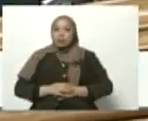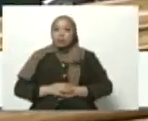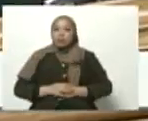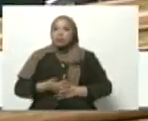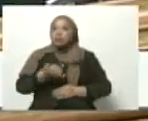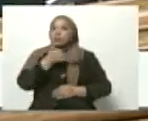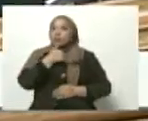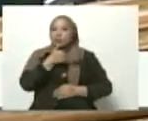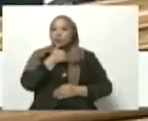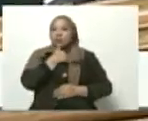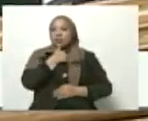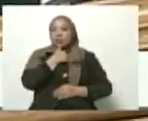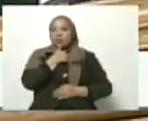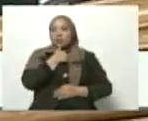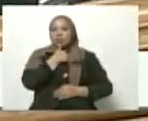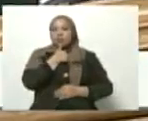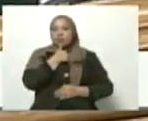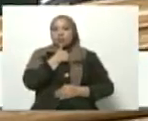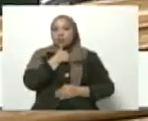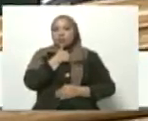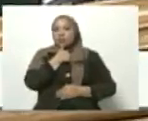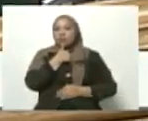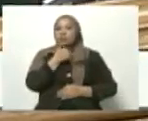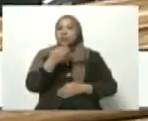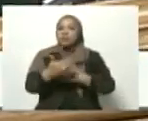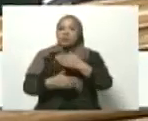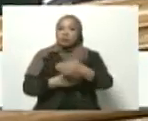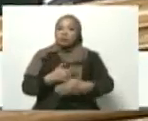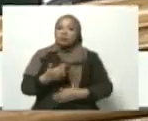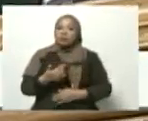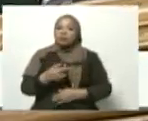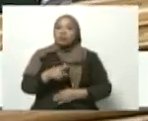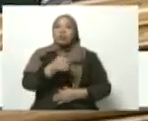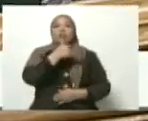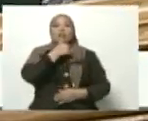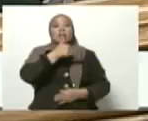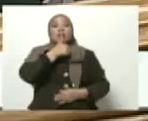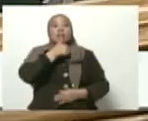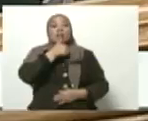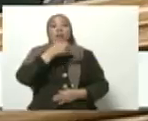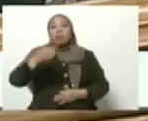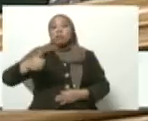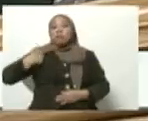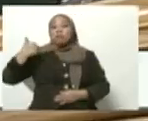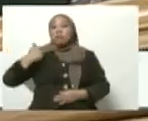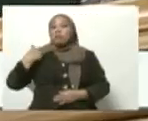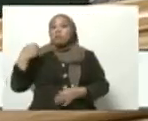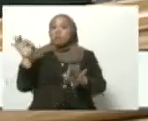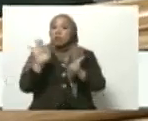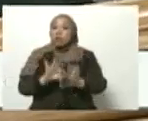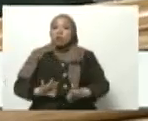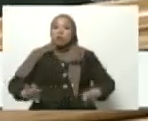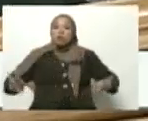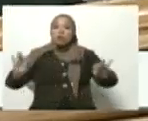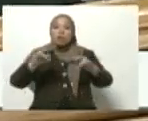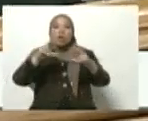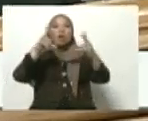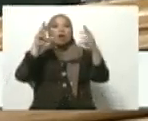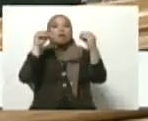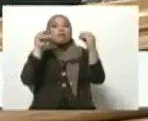Quien quiera que fuere, quien quiera que haya sido, aquí nadie ha hablado